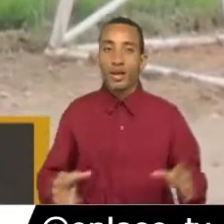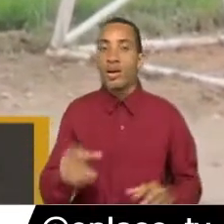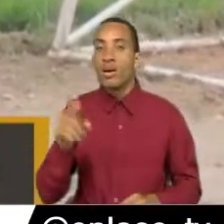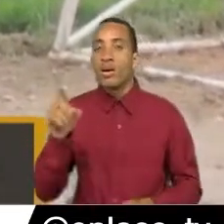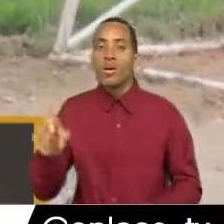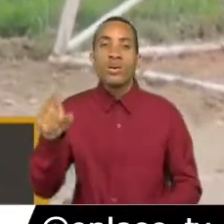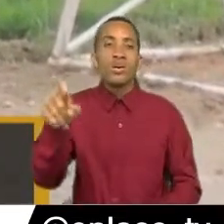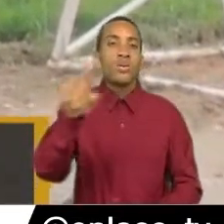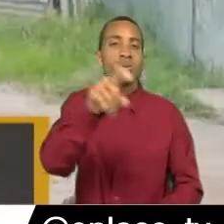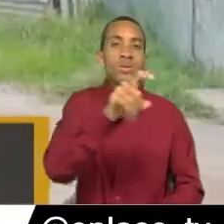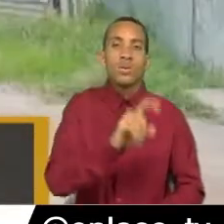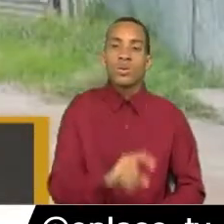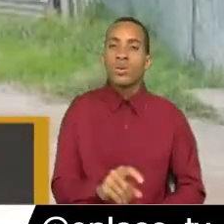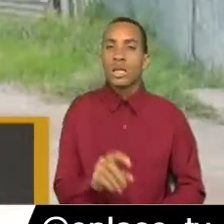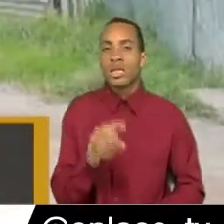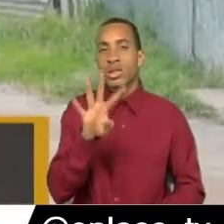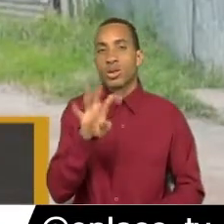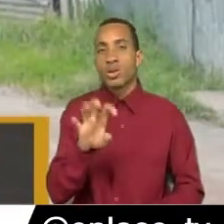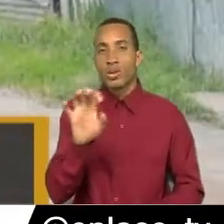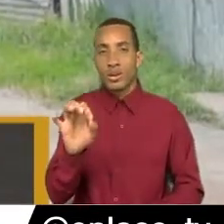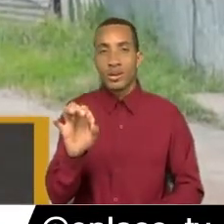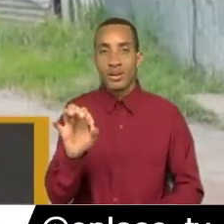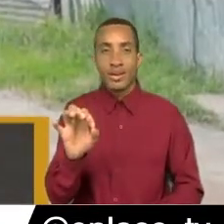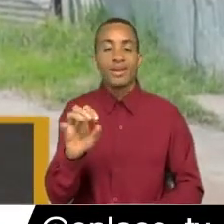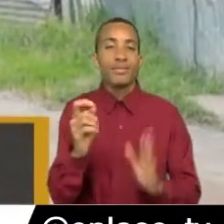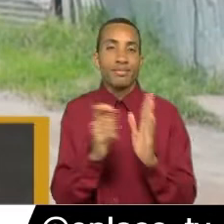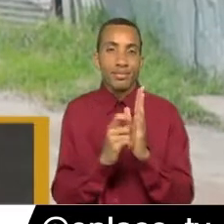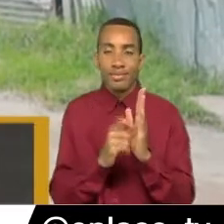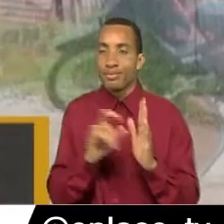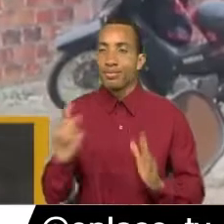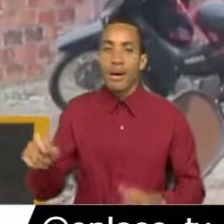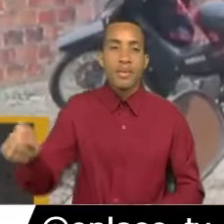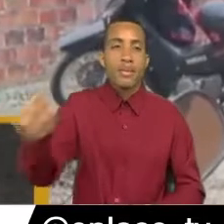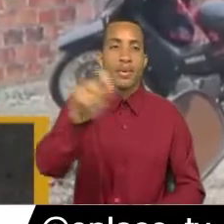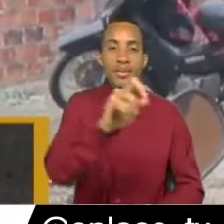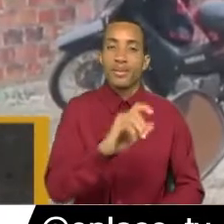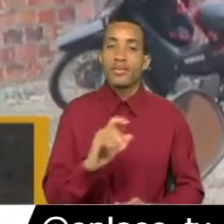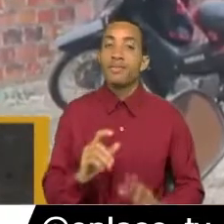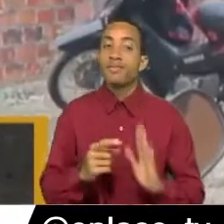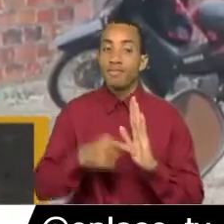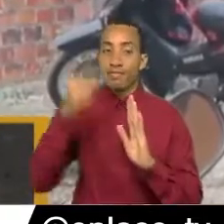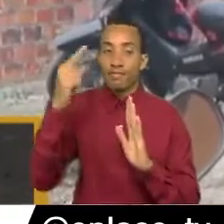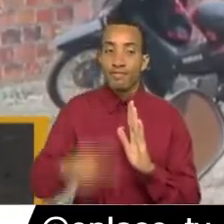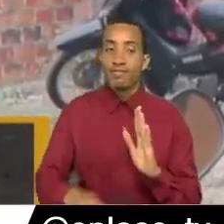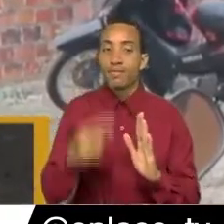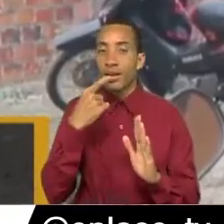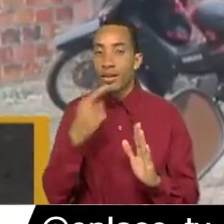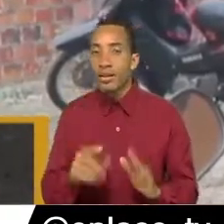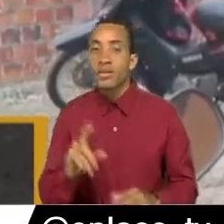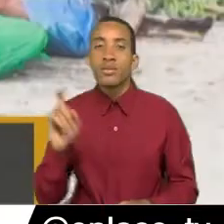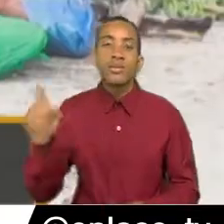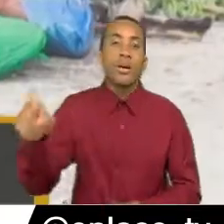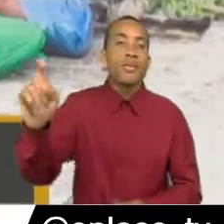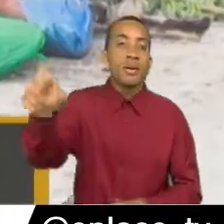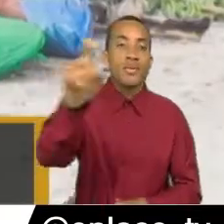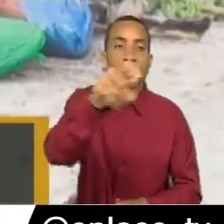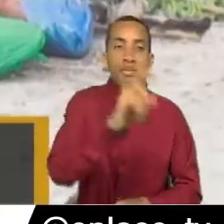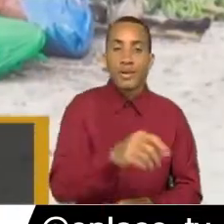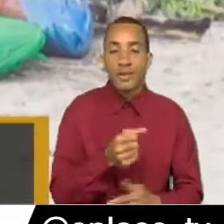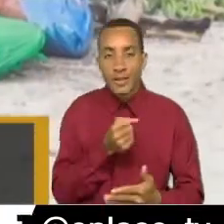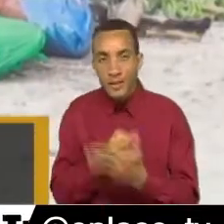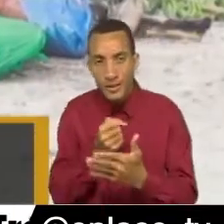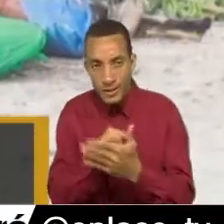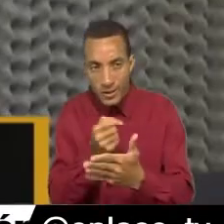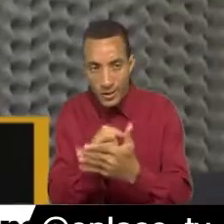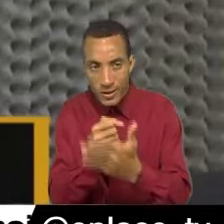puntos críticos que serán intervenidos por las autoridades, teniendo en cuenta la revisión e inspección que hizo el Plan de Gestión Integral de Residuos